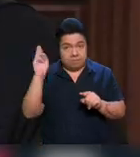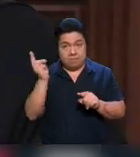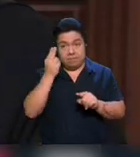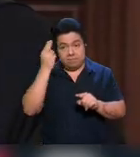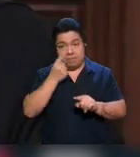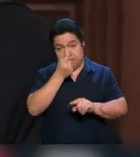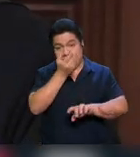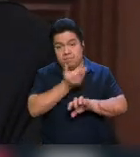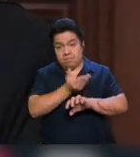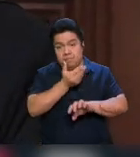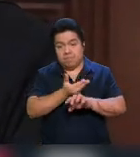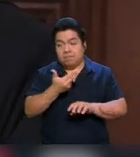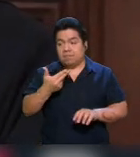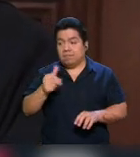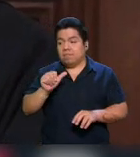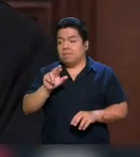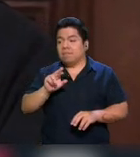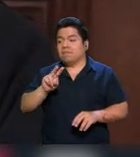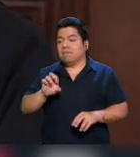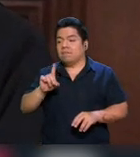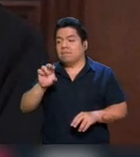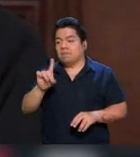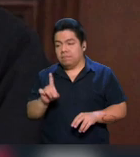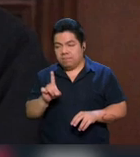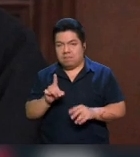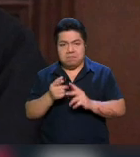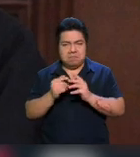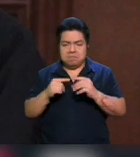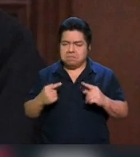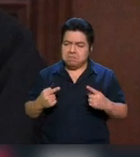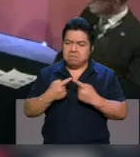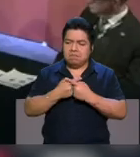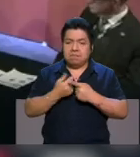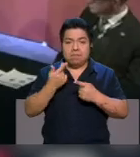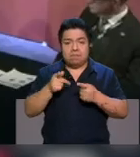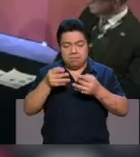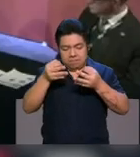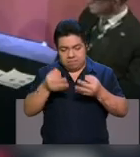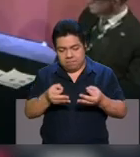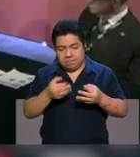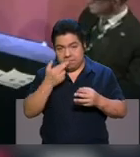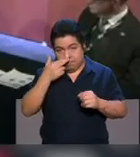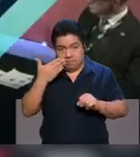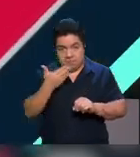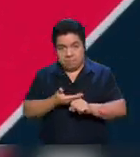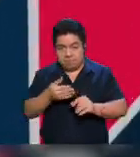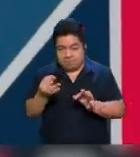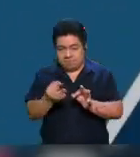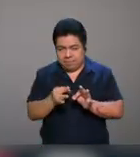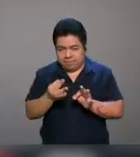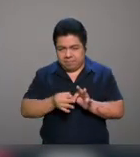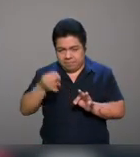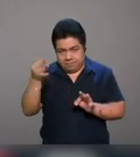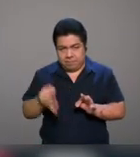como Harvard digan lo contrario, pues resaltó que será una acción responsable. Escuchemos.